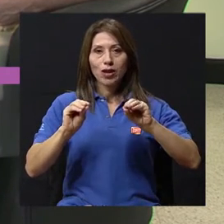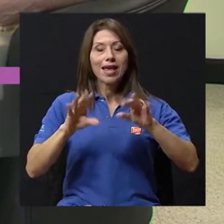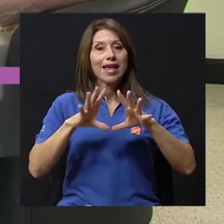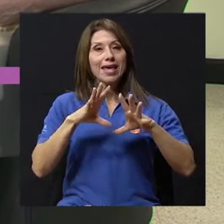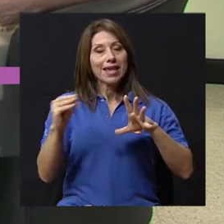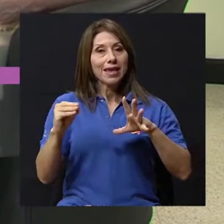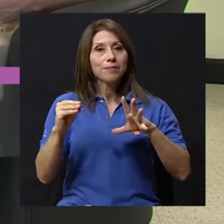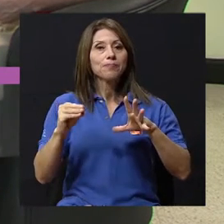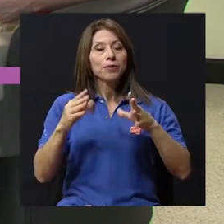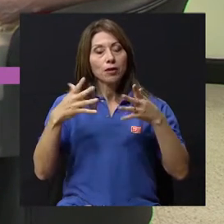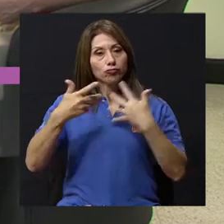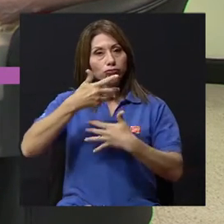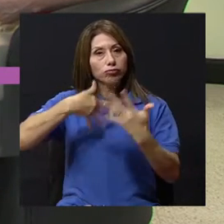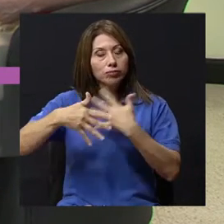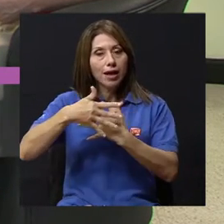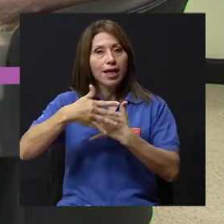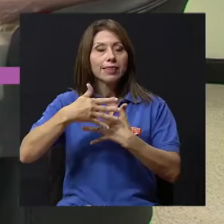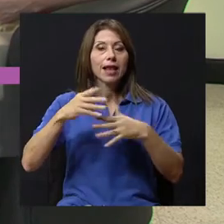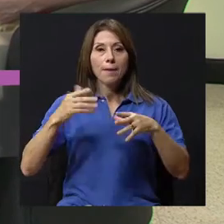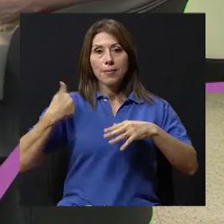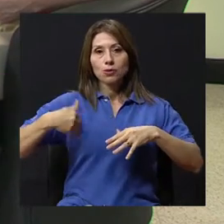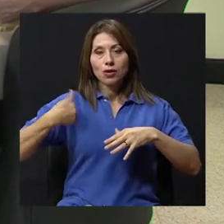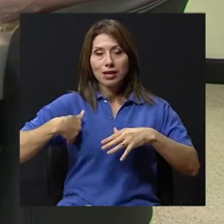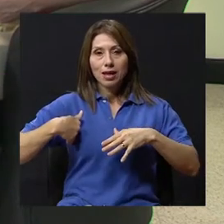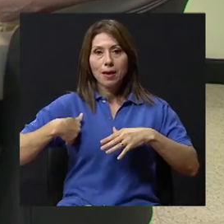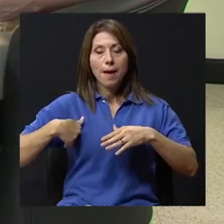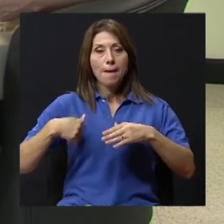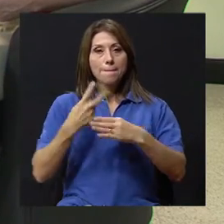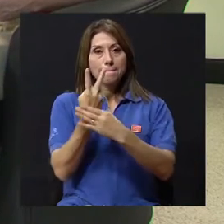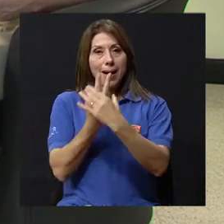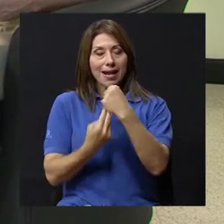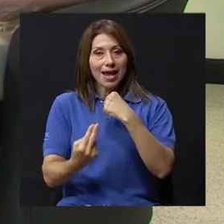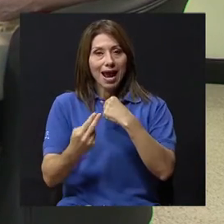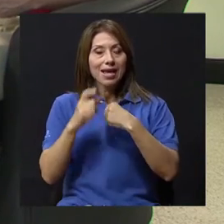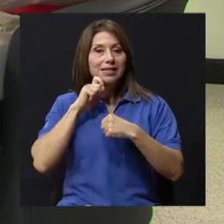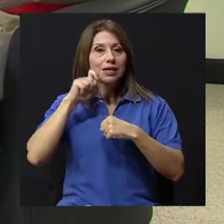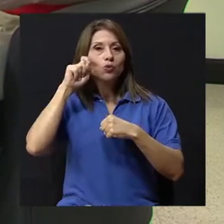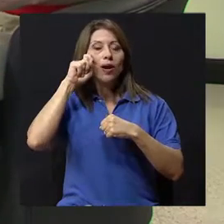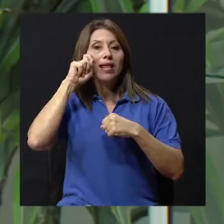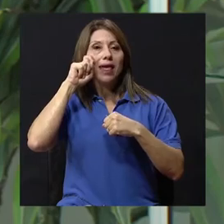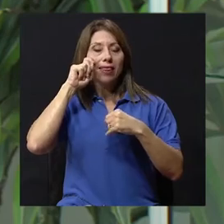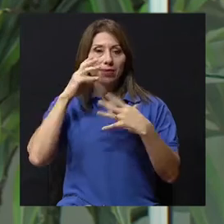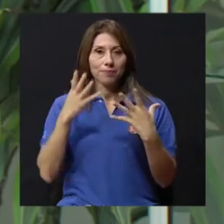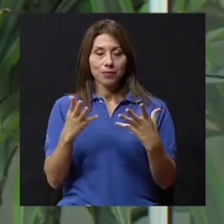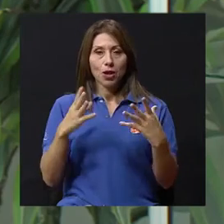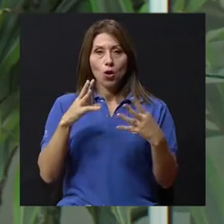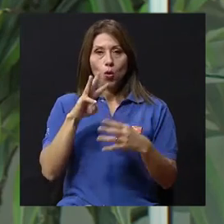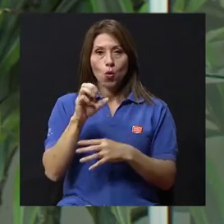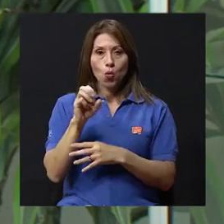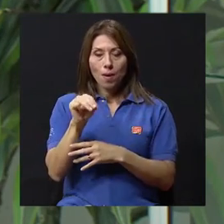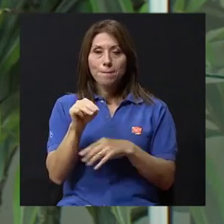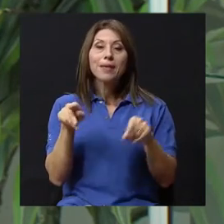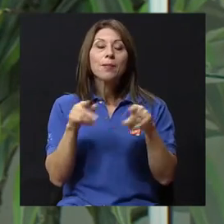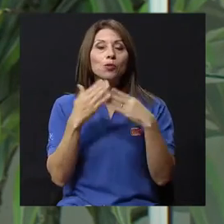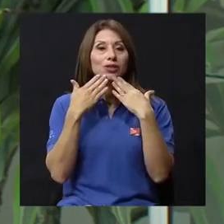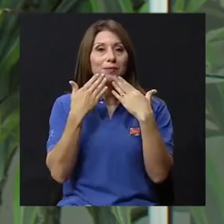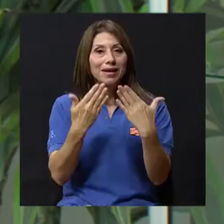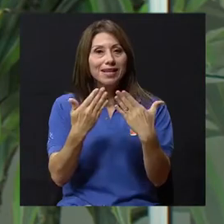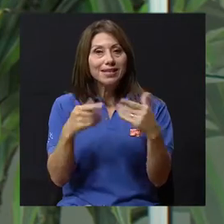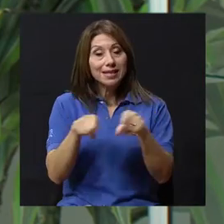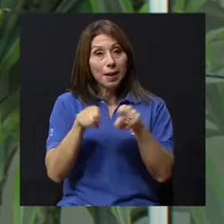de la Masculinidad, Pareja y Sexualidad, WEN. Y muchísimas gracias, además es profesor de acá de